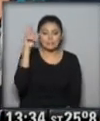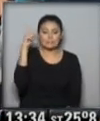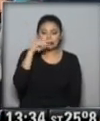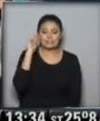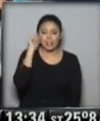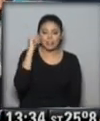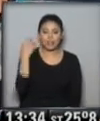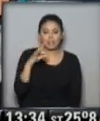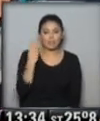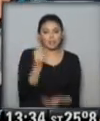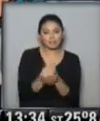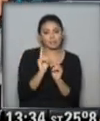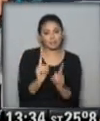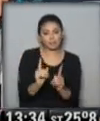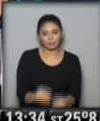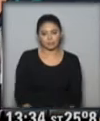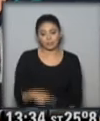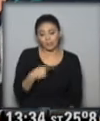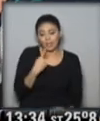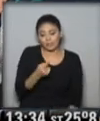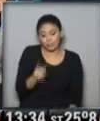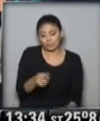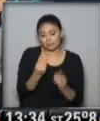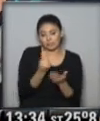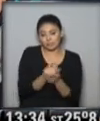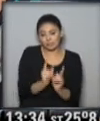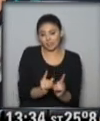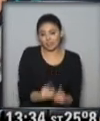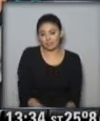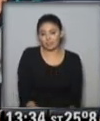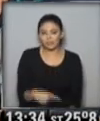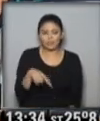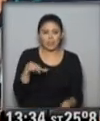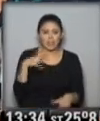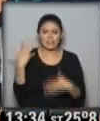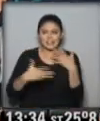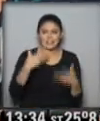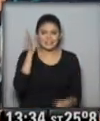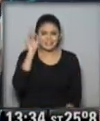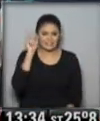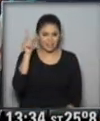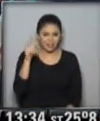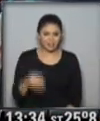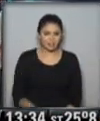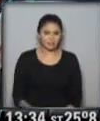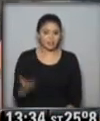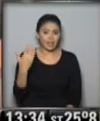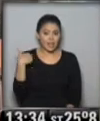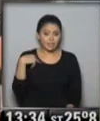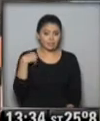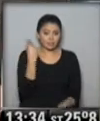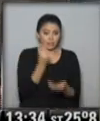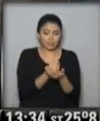napolitano nombre de la señal de la brutal crisis que hay en italia por empezar barzani que había ganado las elecciones